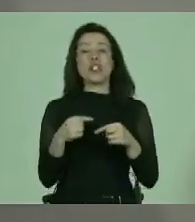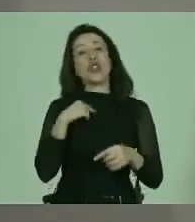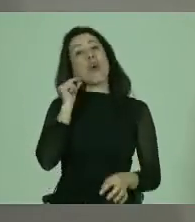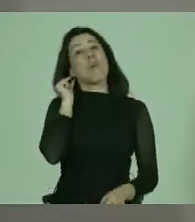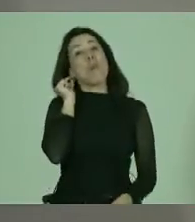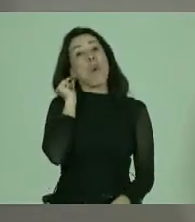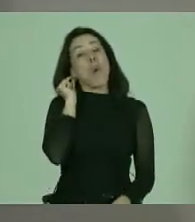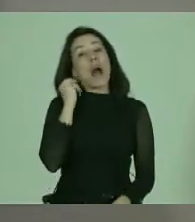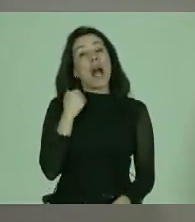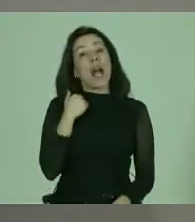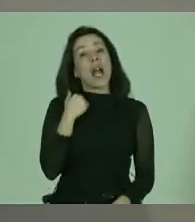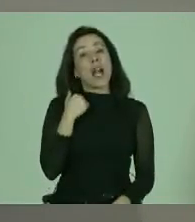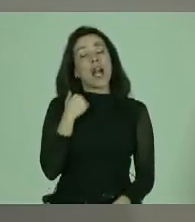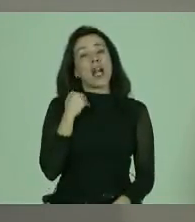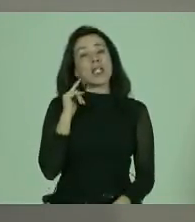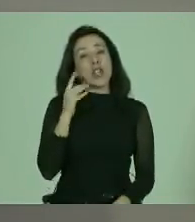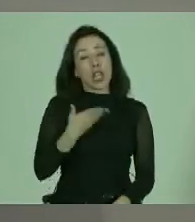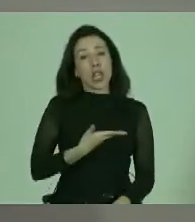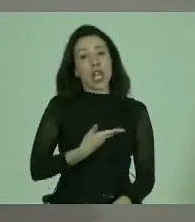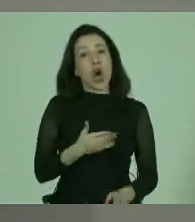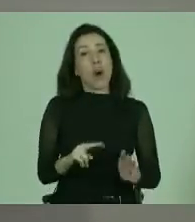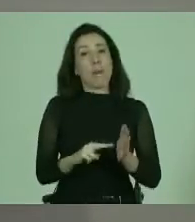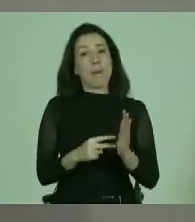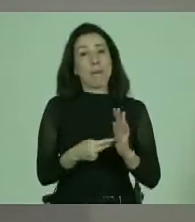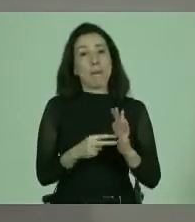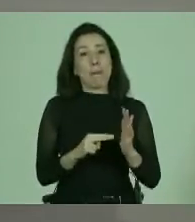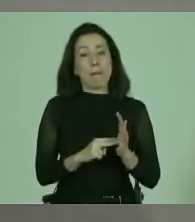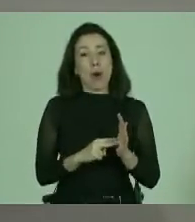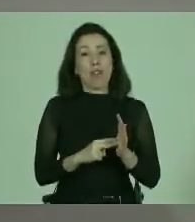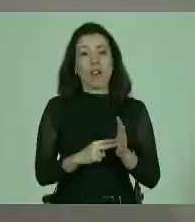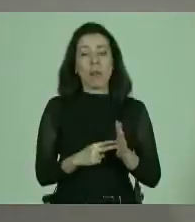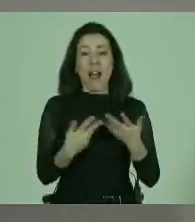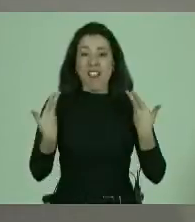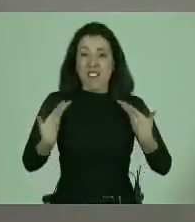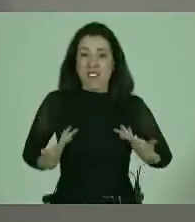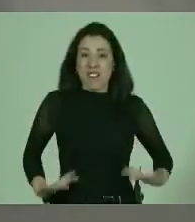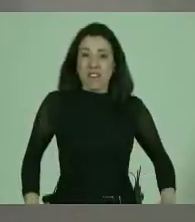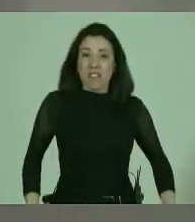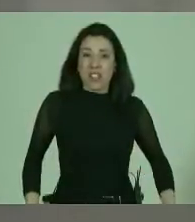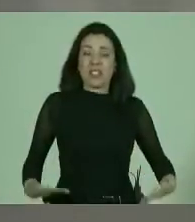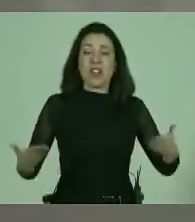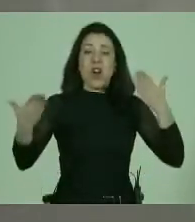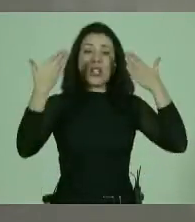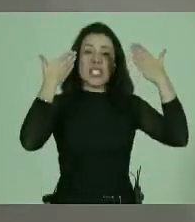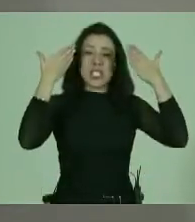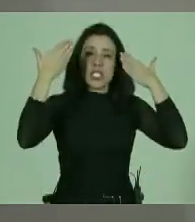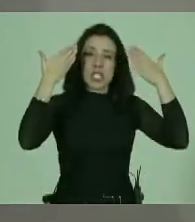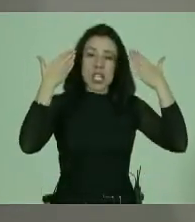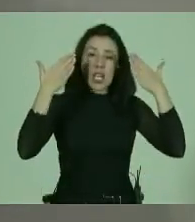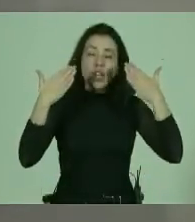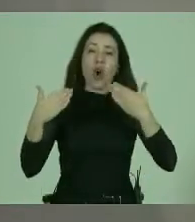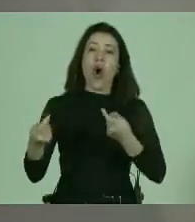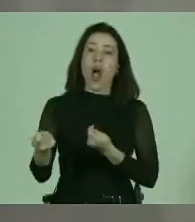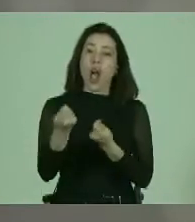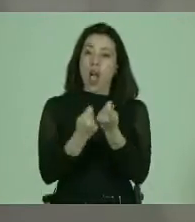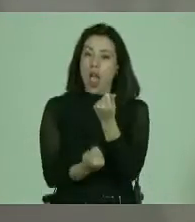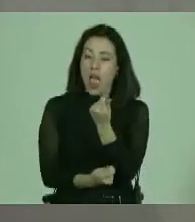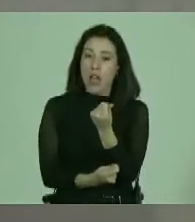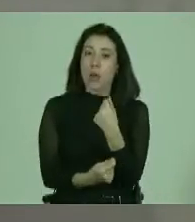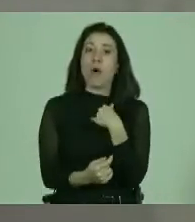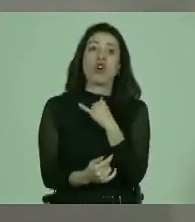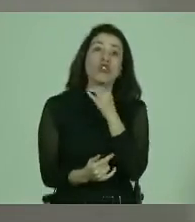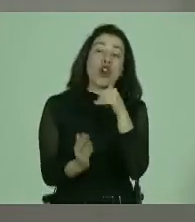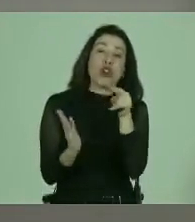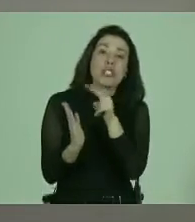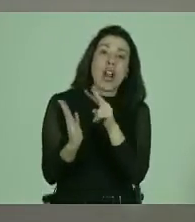mujer si tengo un problema físico o psíquico o económico o no sé leer